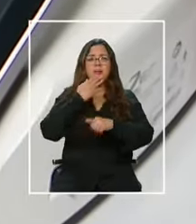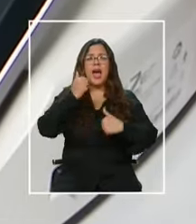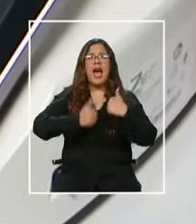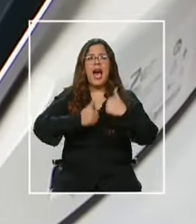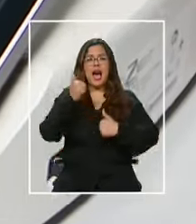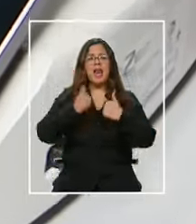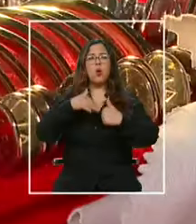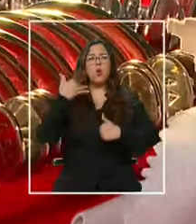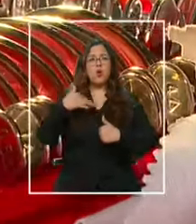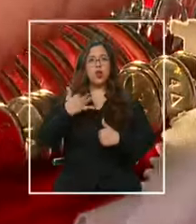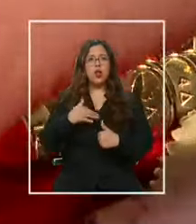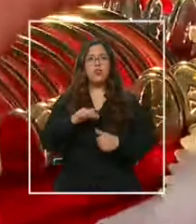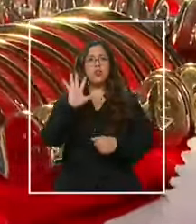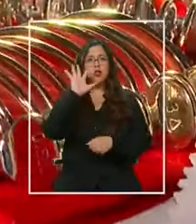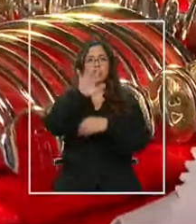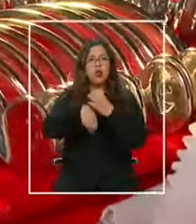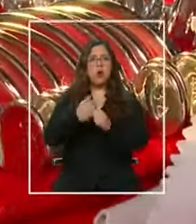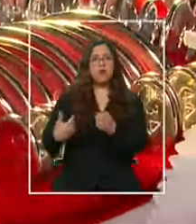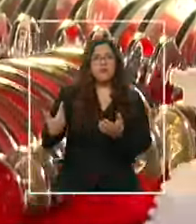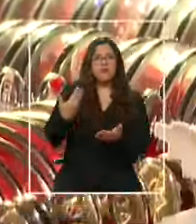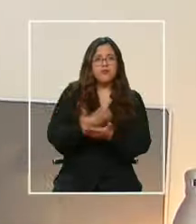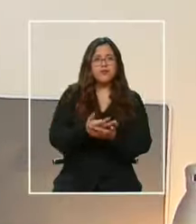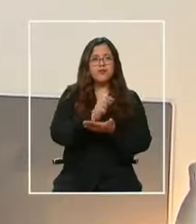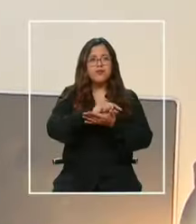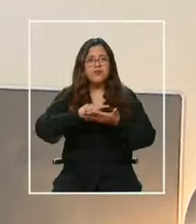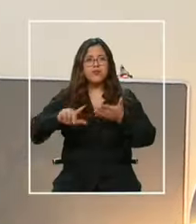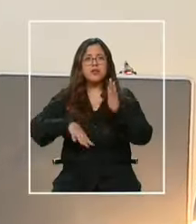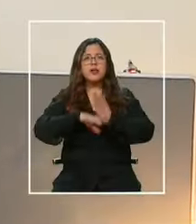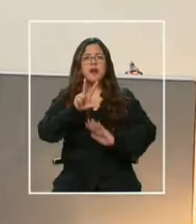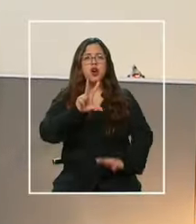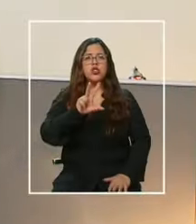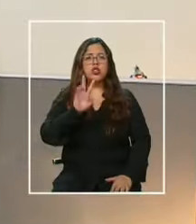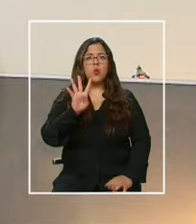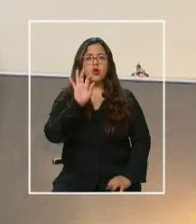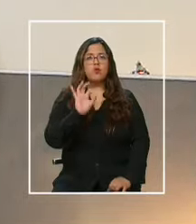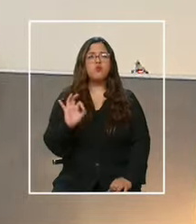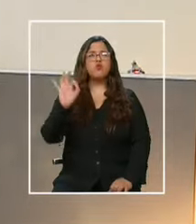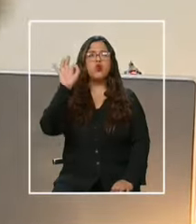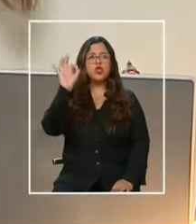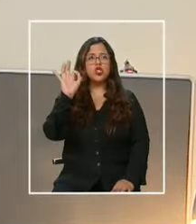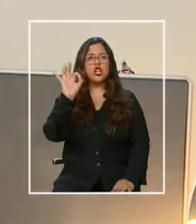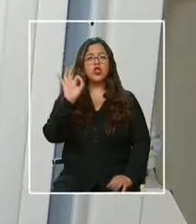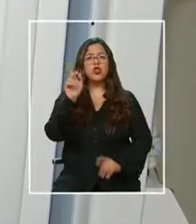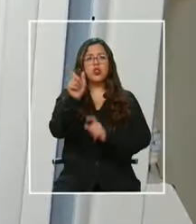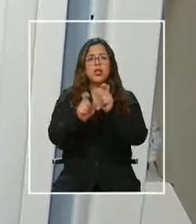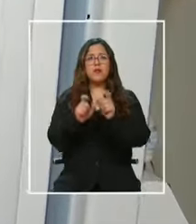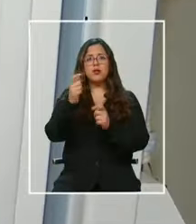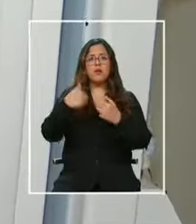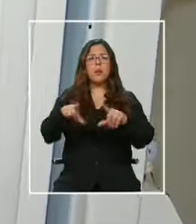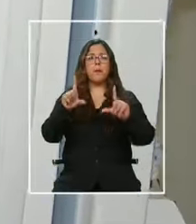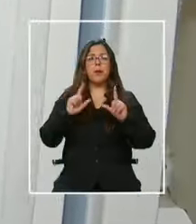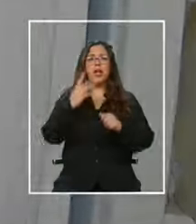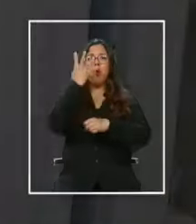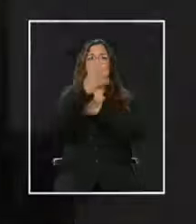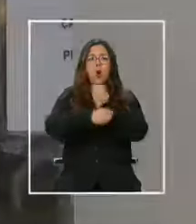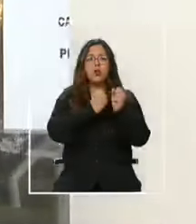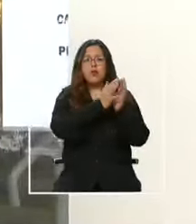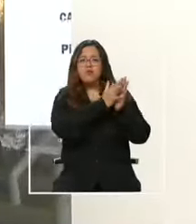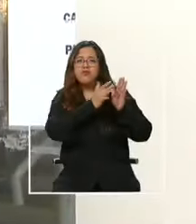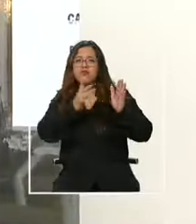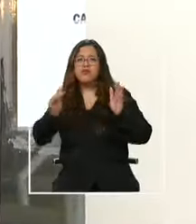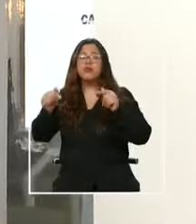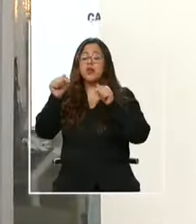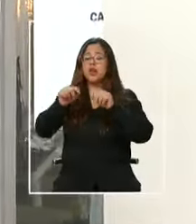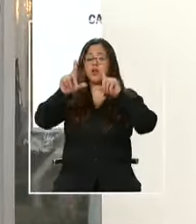carreras estrella de los últimos 5 años, con un crecimiento de más de 84% de egresados en 4 años. No solamente